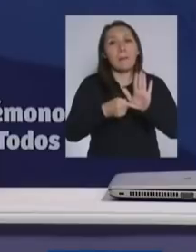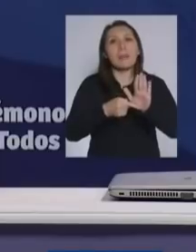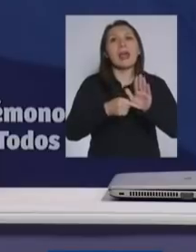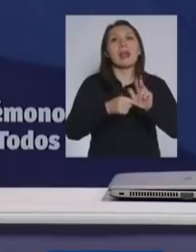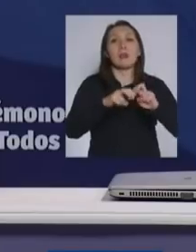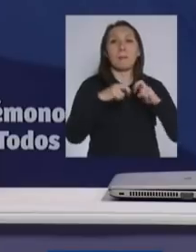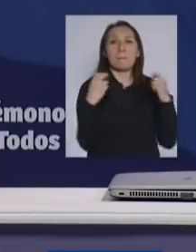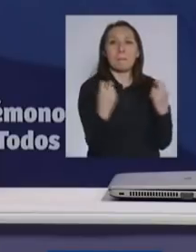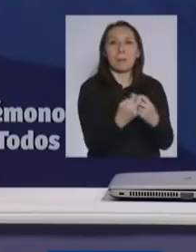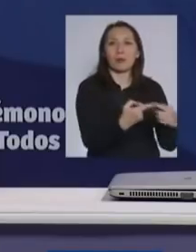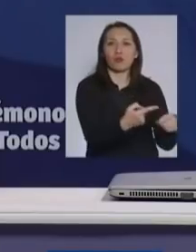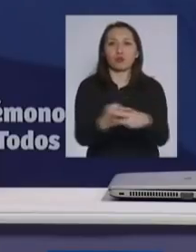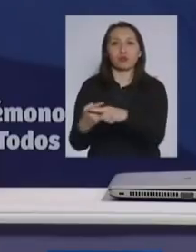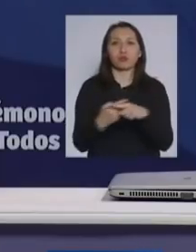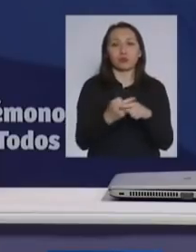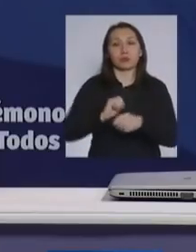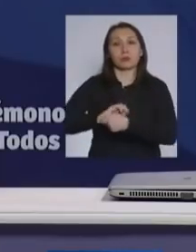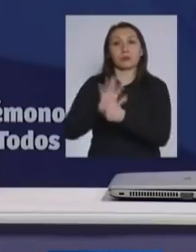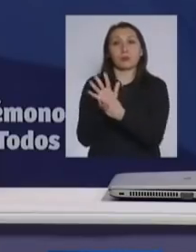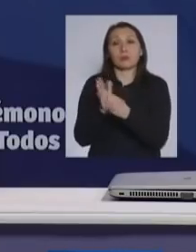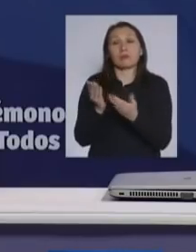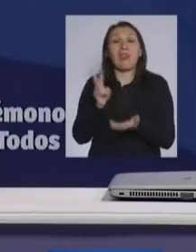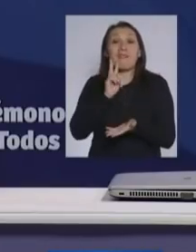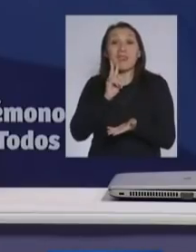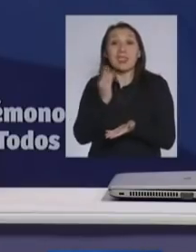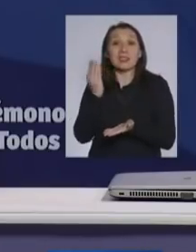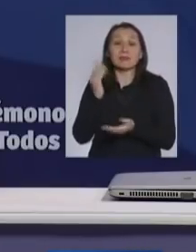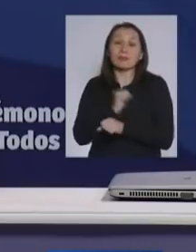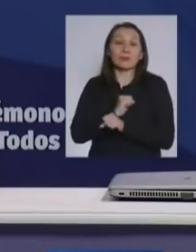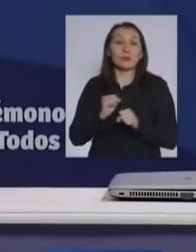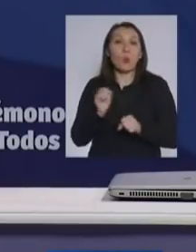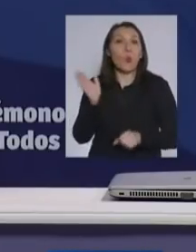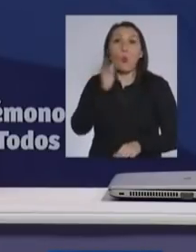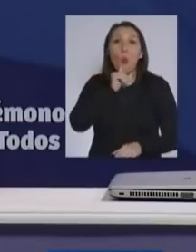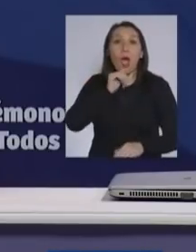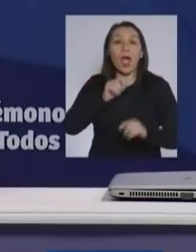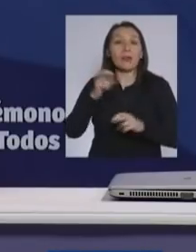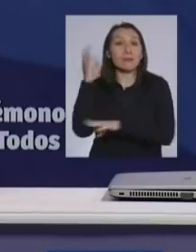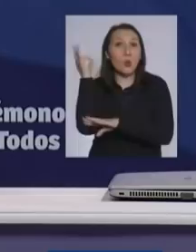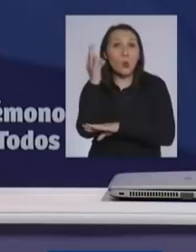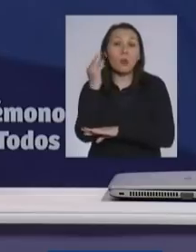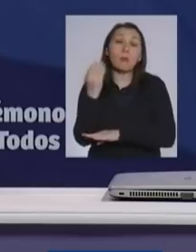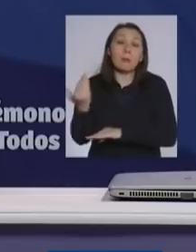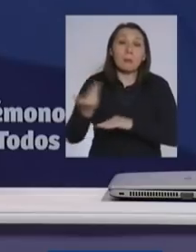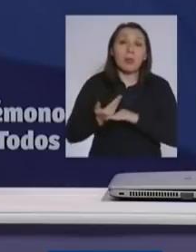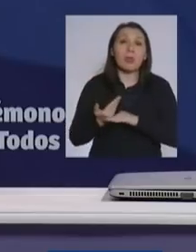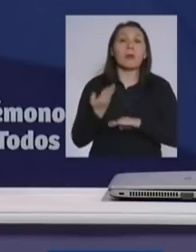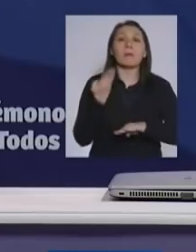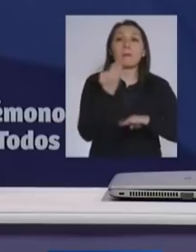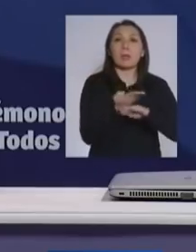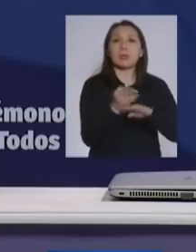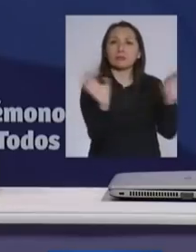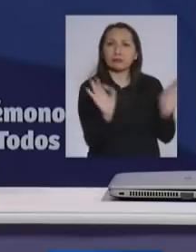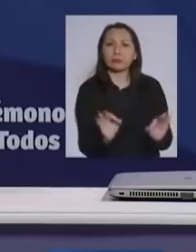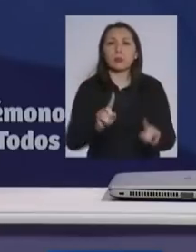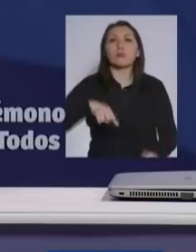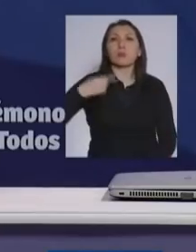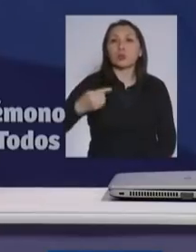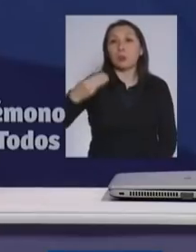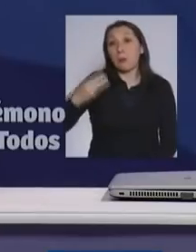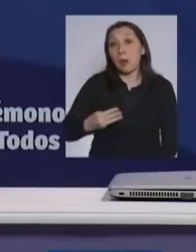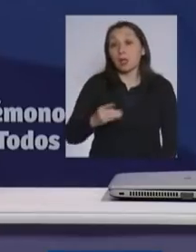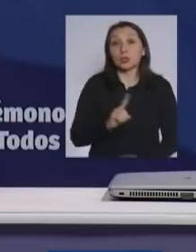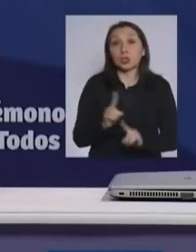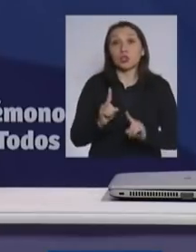social COVID-19. Desgraciadamente este viernes no hubo mesa y me pidieron que se presentara el martes siguiente, si no lo